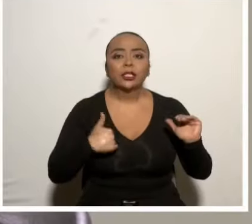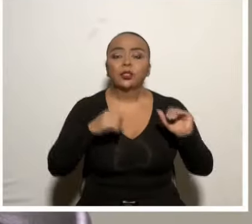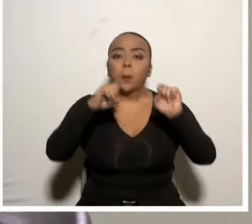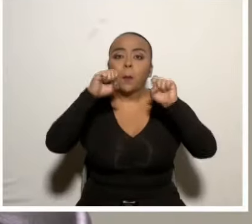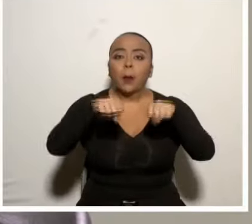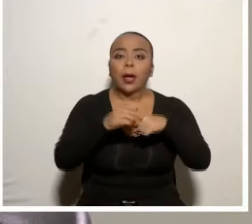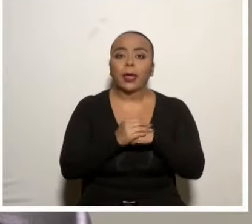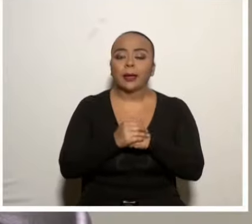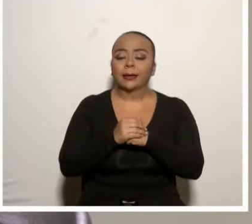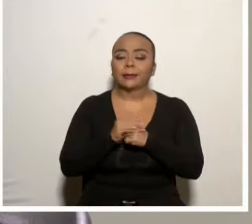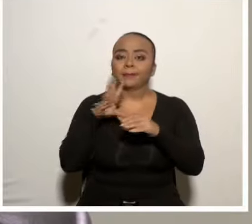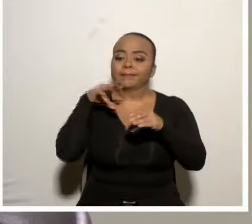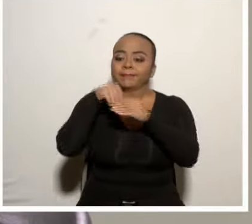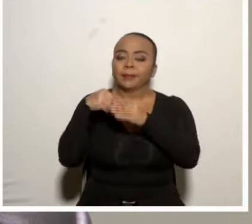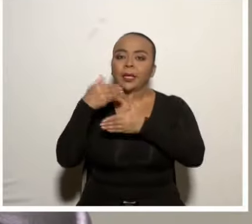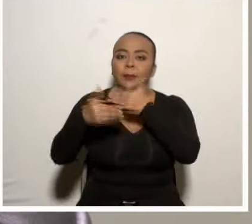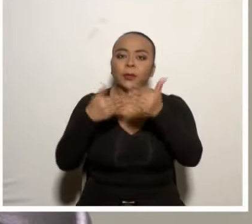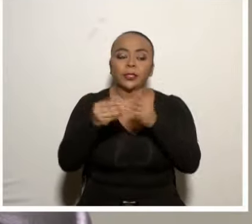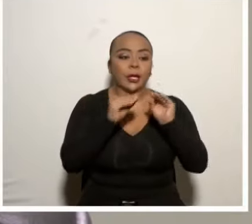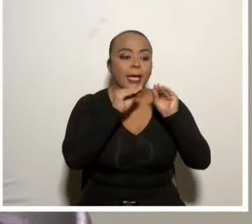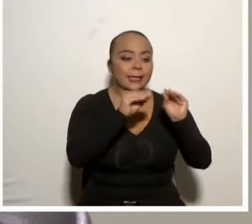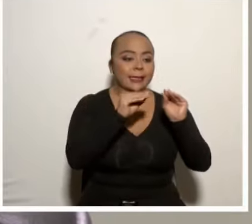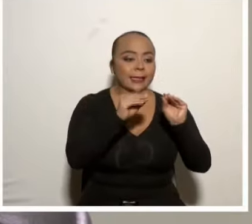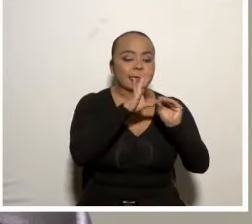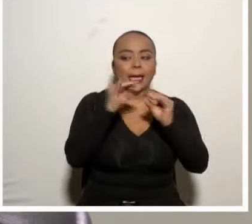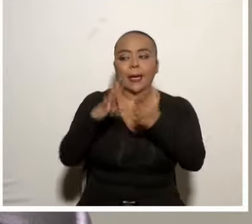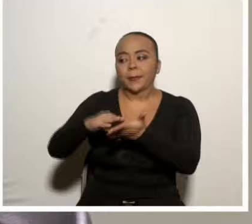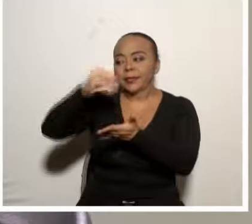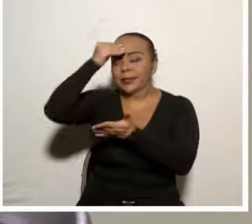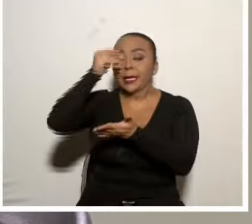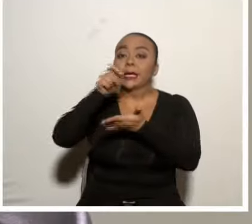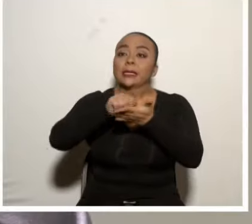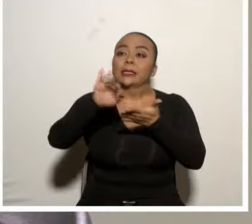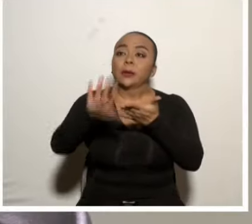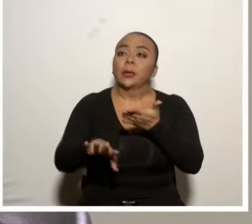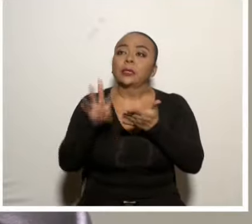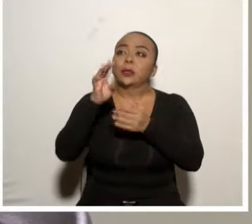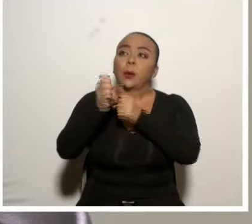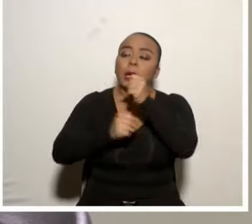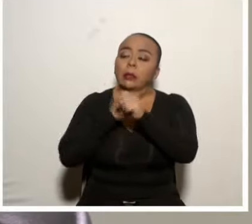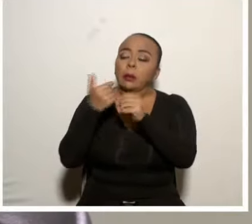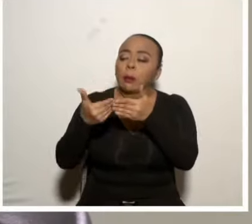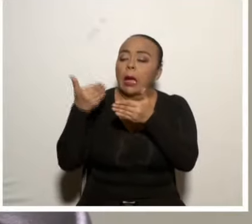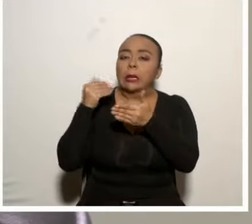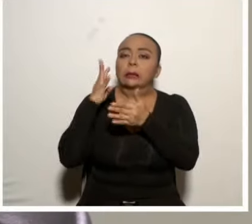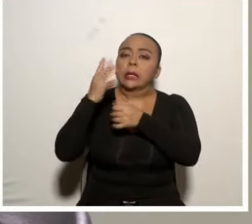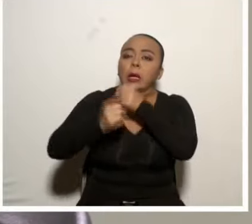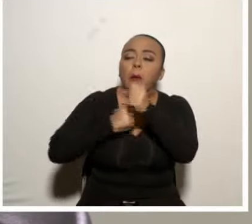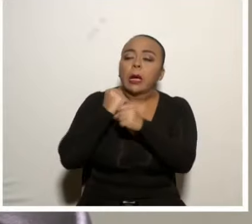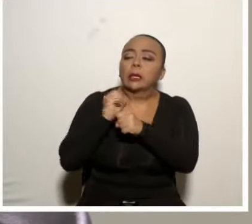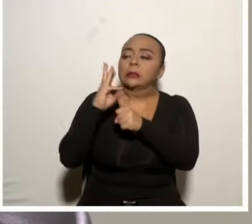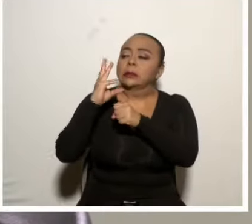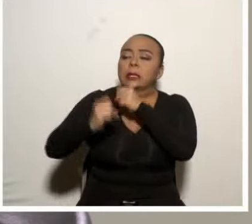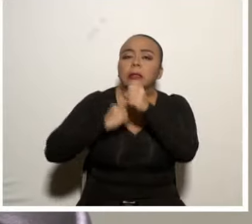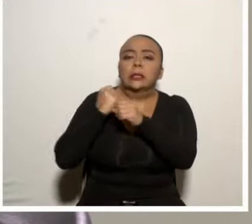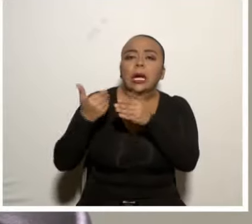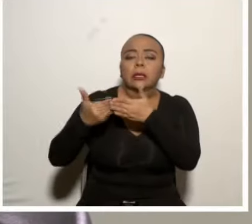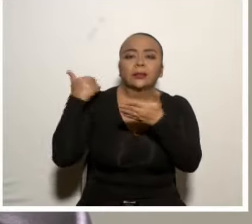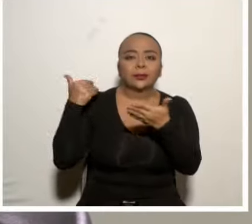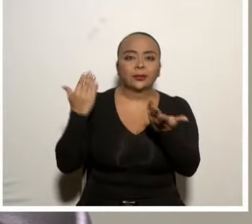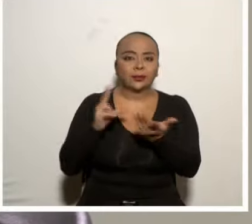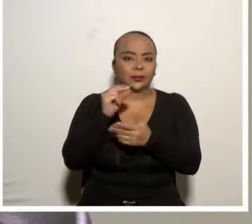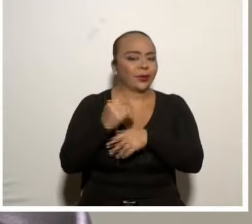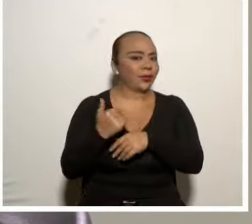puedan estar en ese proceso de enseñanza-aprendizaje. Tenemos escuelas que hace 4 años, 5 años, 6 años, 2 años,